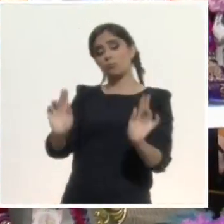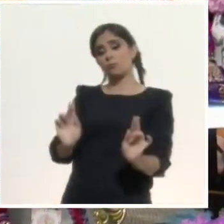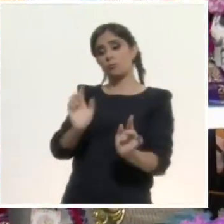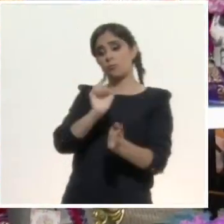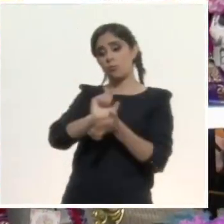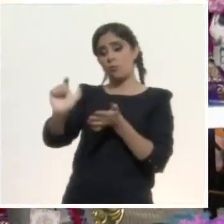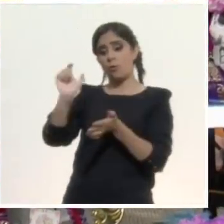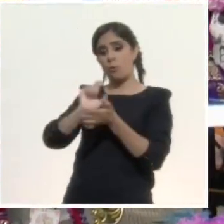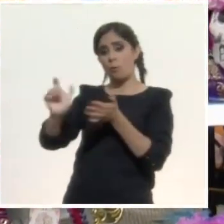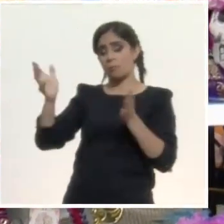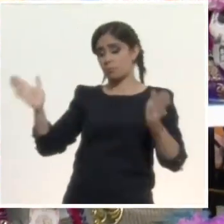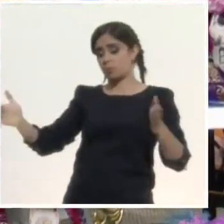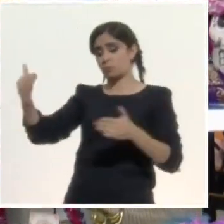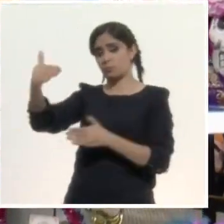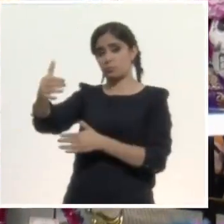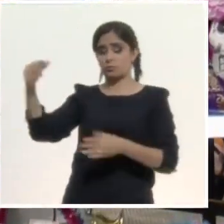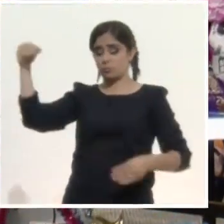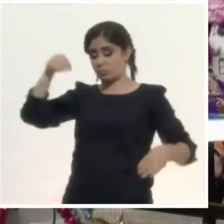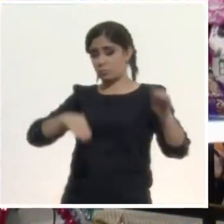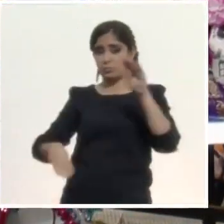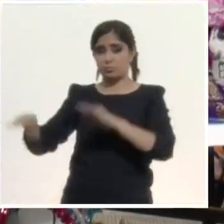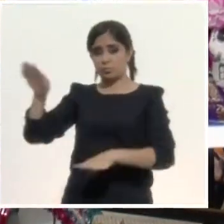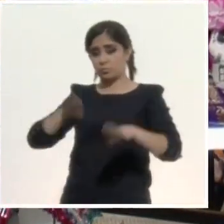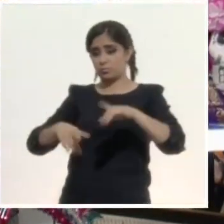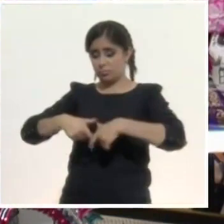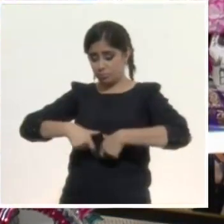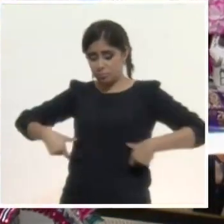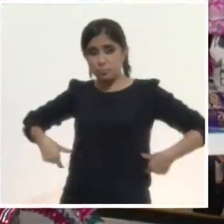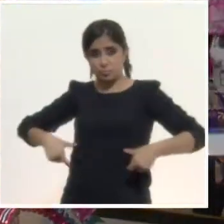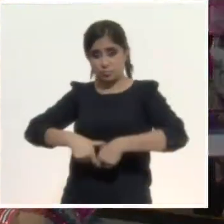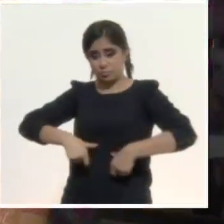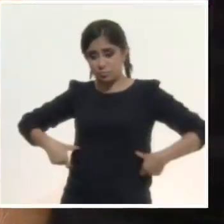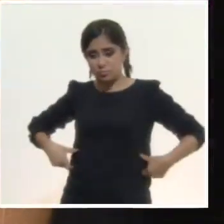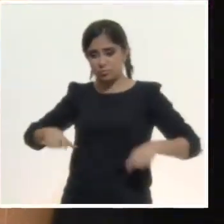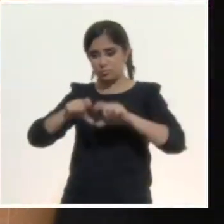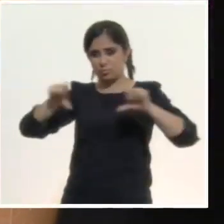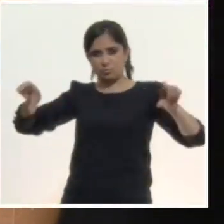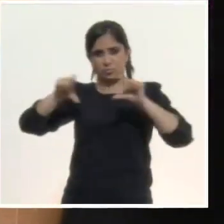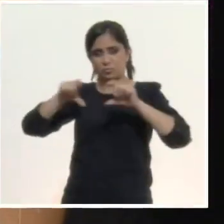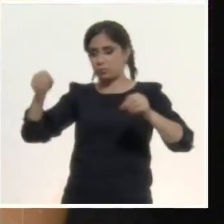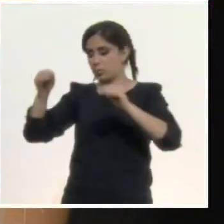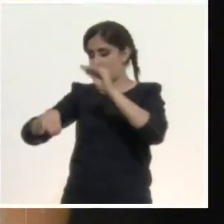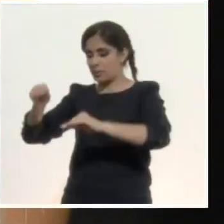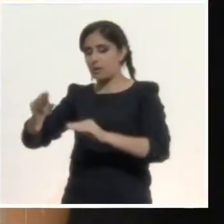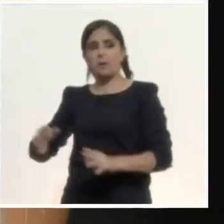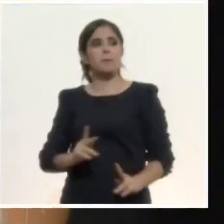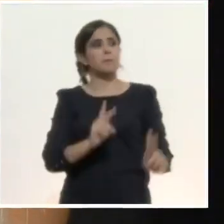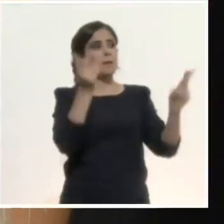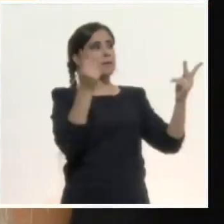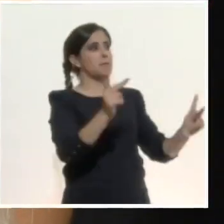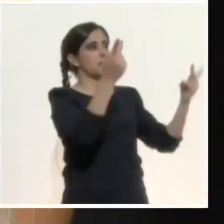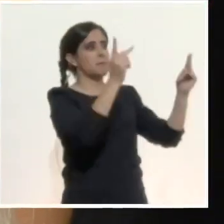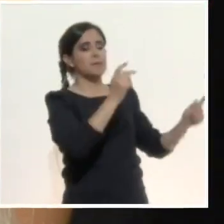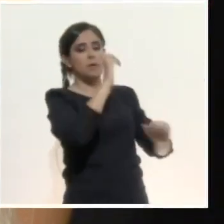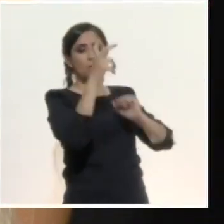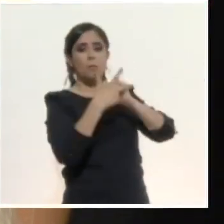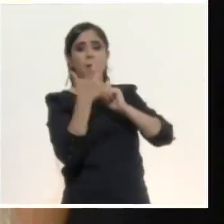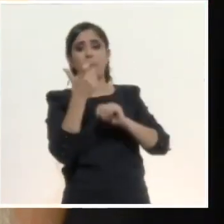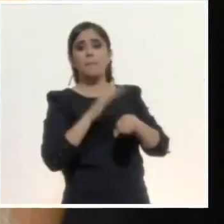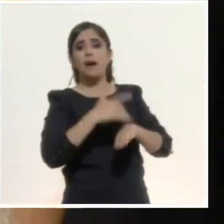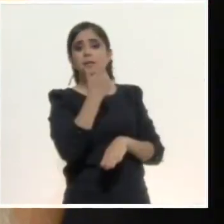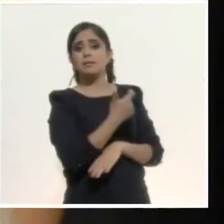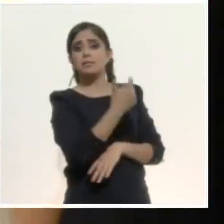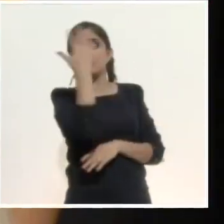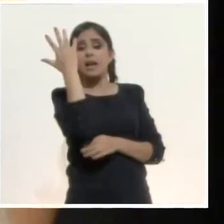compran maletas. Completas. De estas aplicaciones, pero maletones, y luego se van y lo venden en Europa. Así es. Y luego lo compran